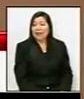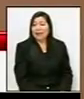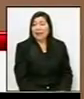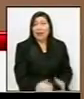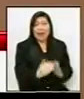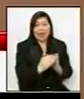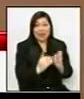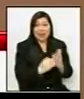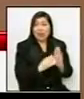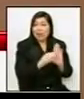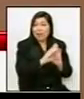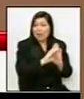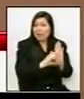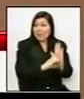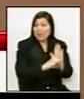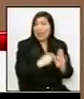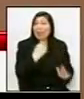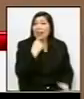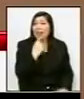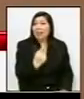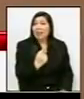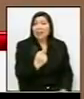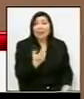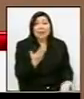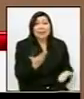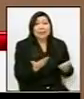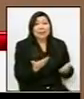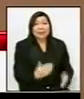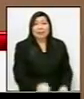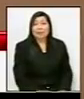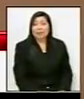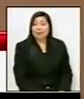El artículo 7 de la Constitución establece supuestos de hecho.